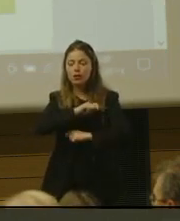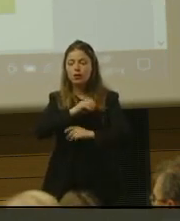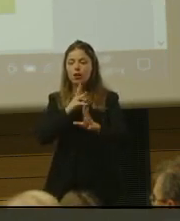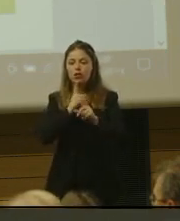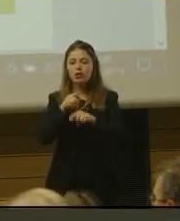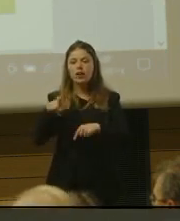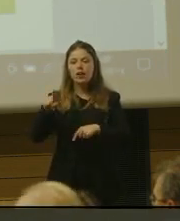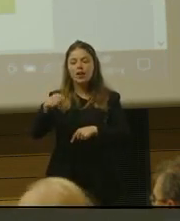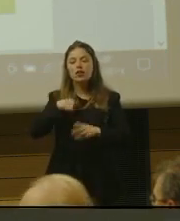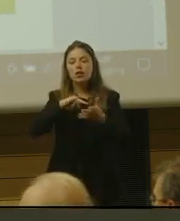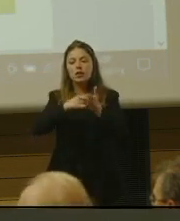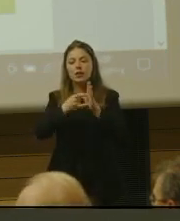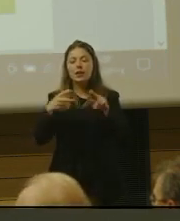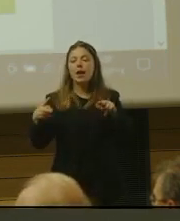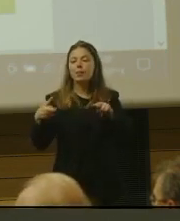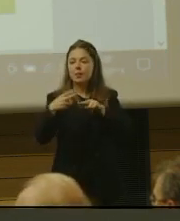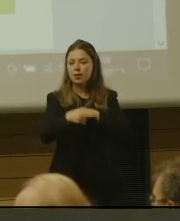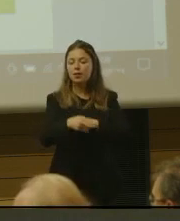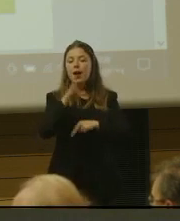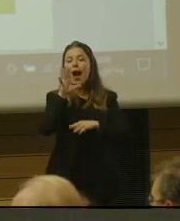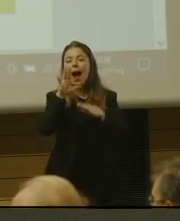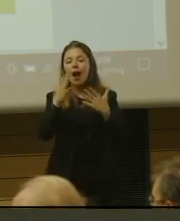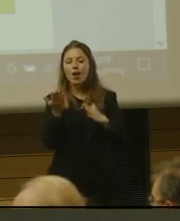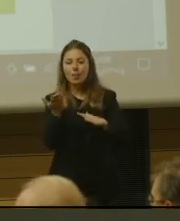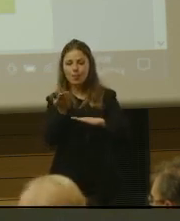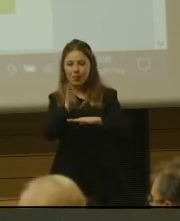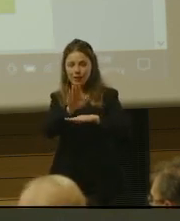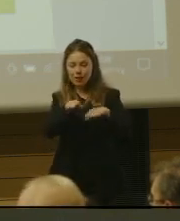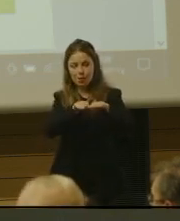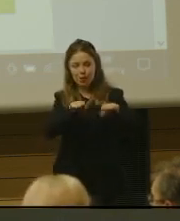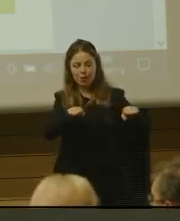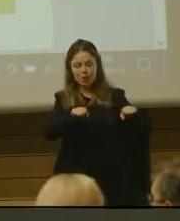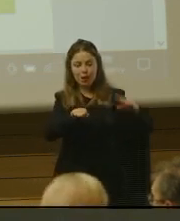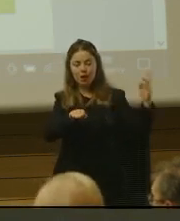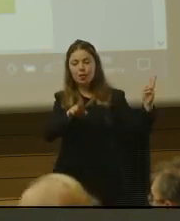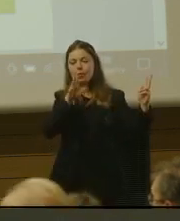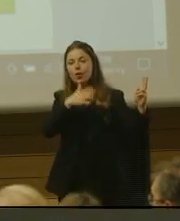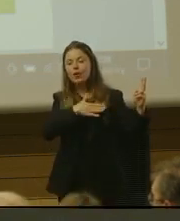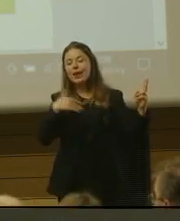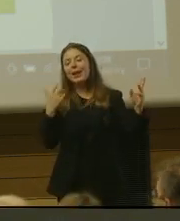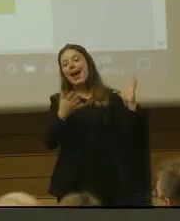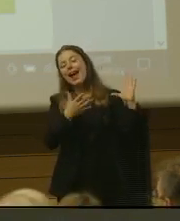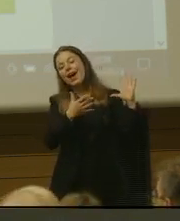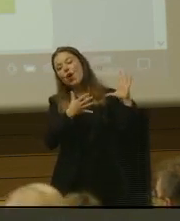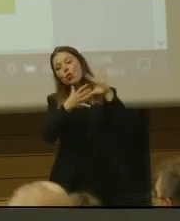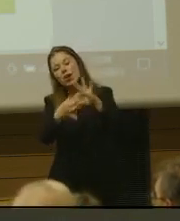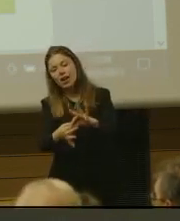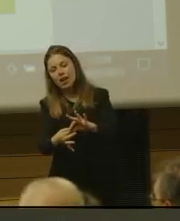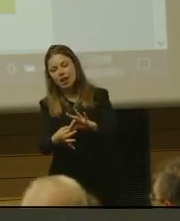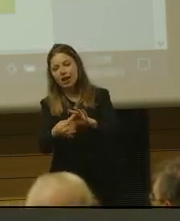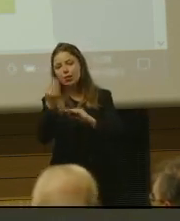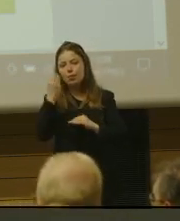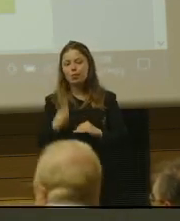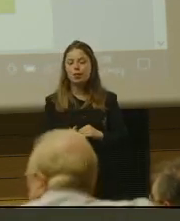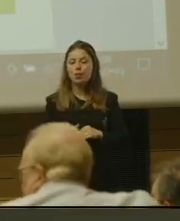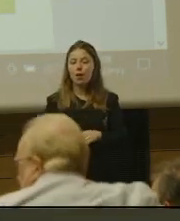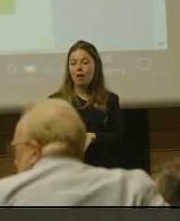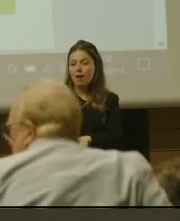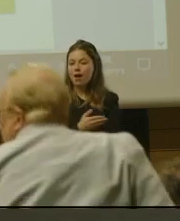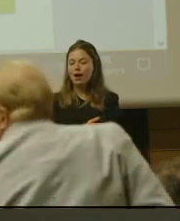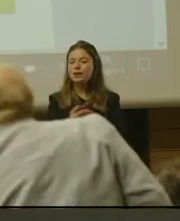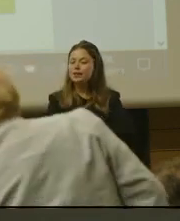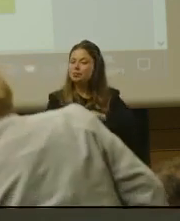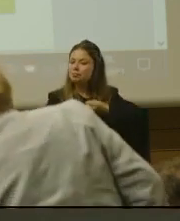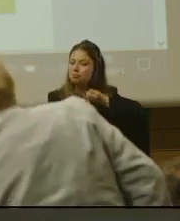prevención, y ahora os presento el resto de la mesa, pero quería enlazar un poco con lo que se ha comentado anteriormente, que ha